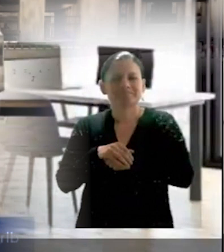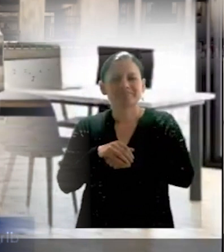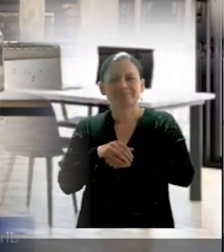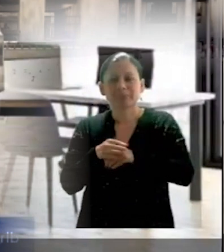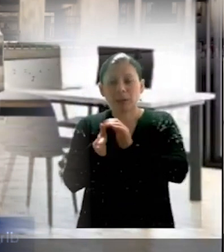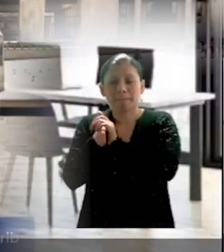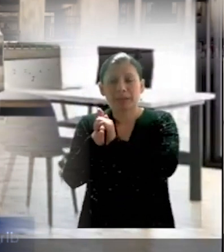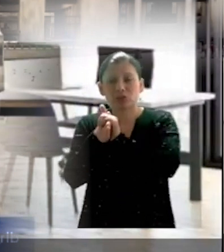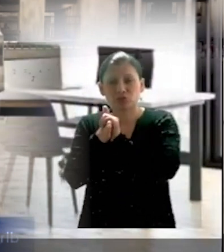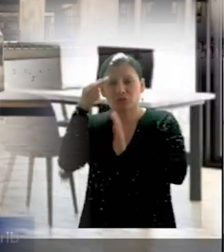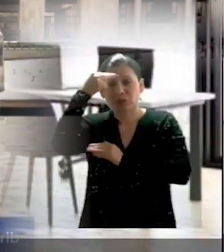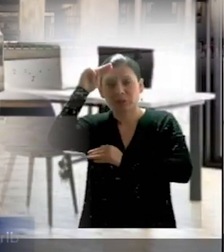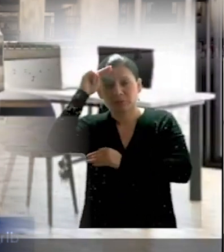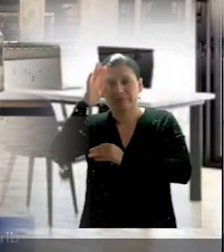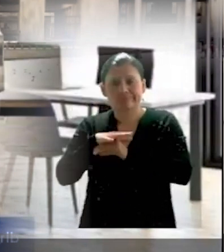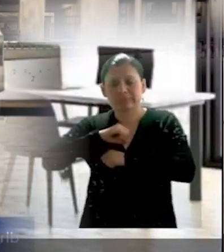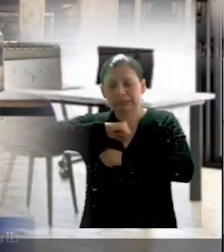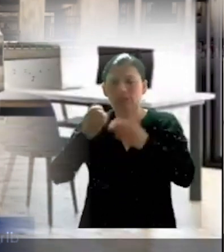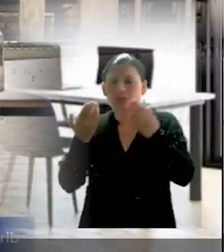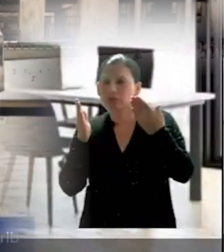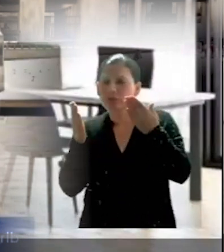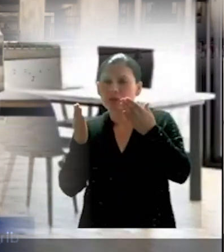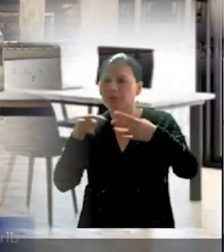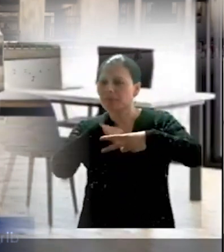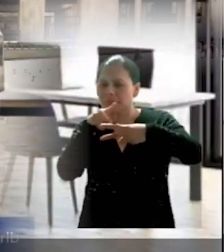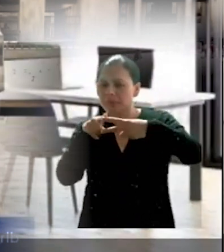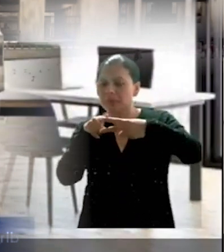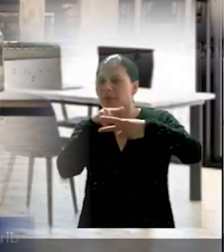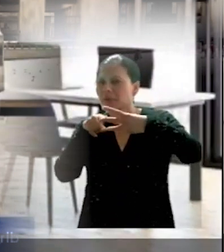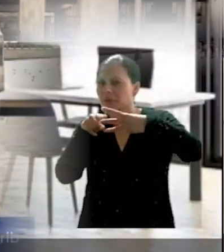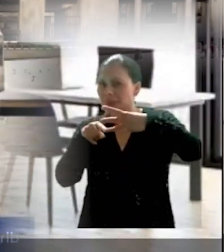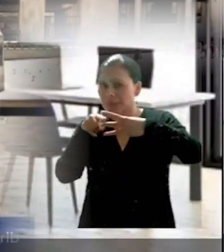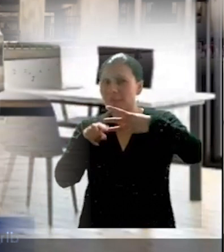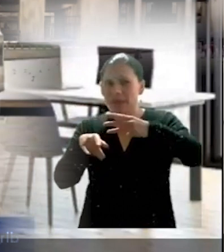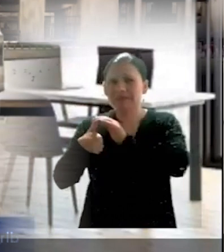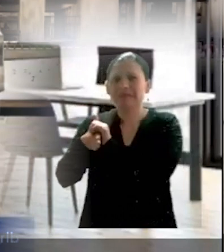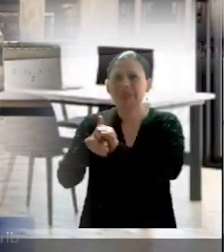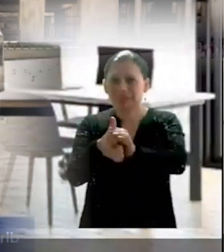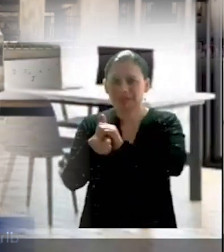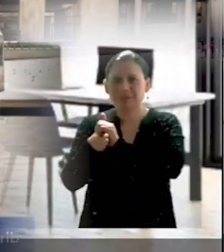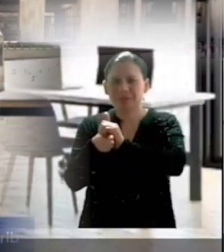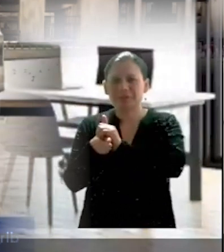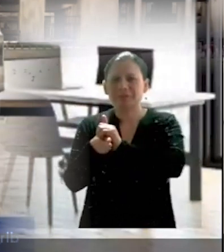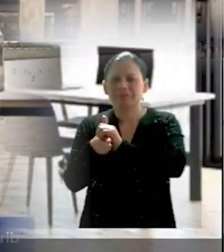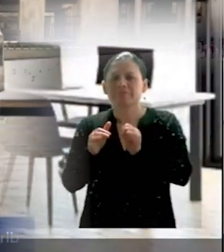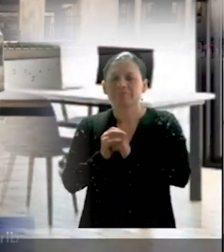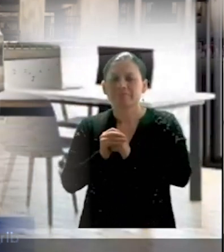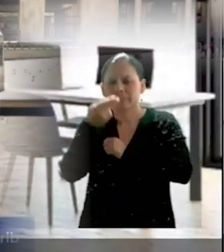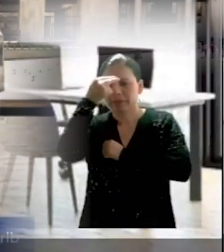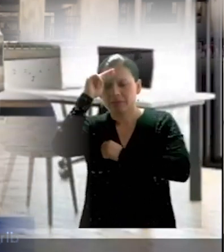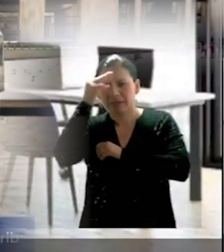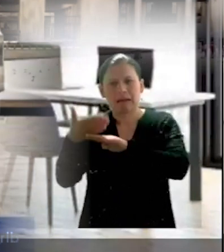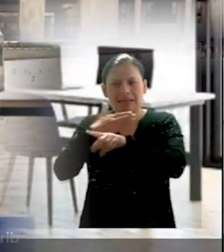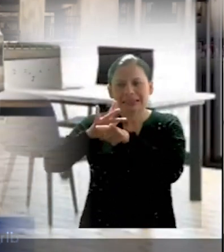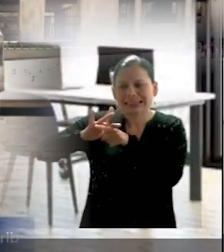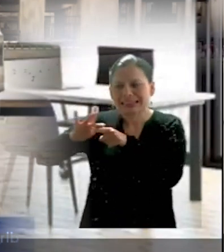derecho comparado, pero también hubo otros métodos de interpretación que, si bien se ensayaron, no tuvieron